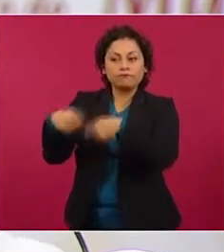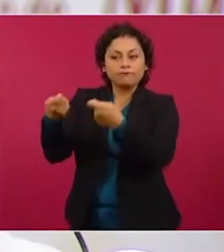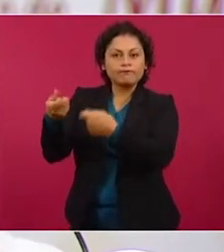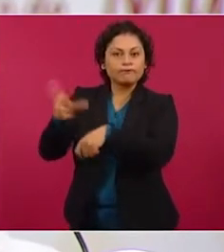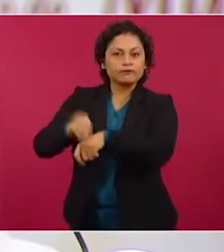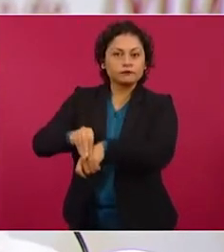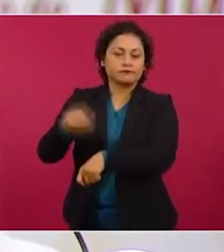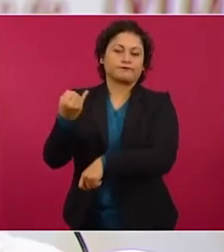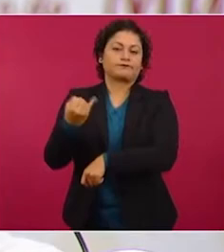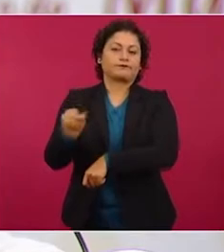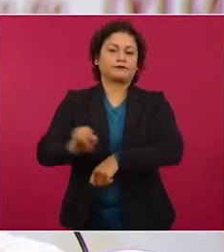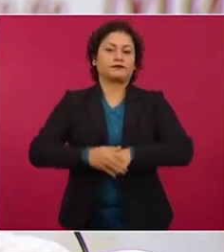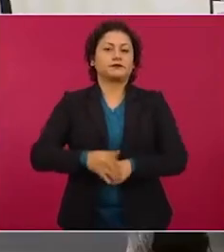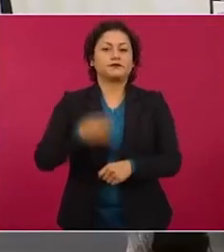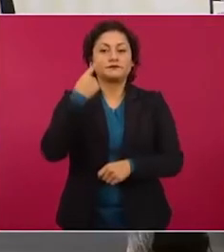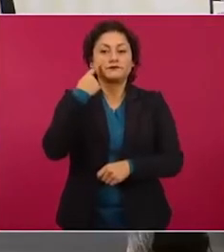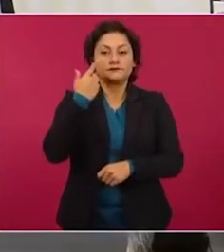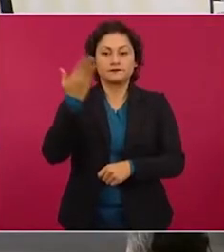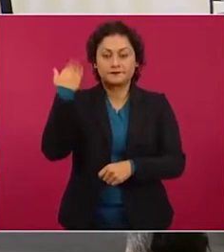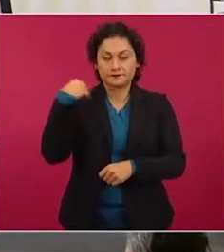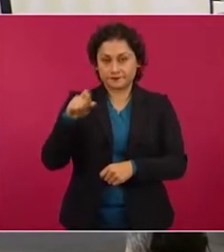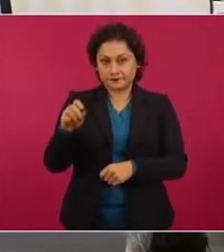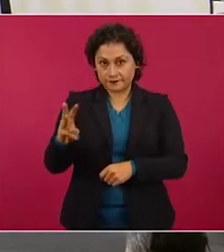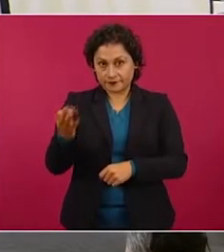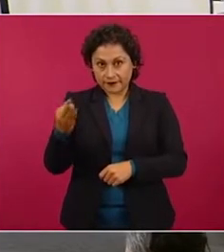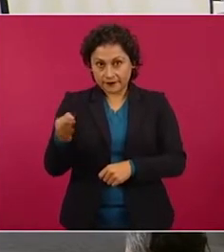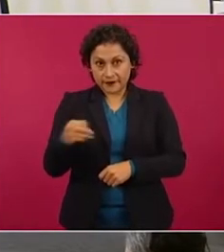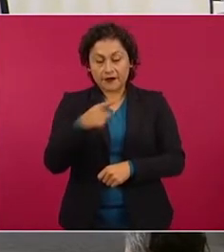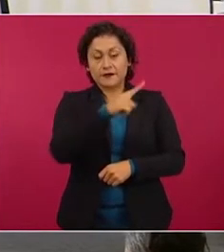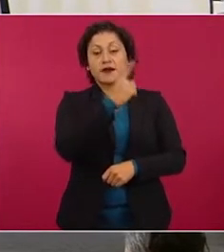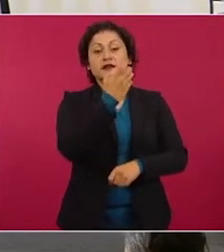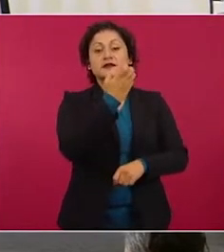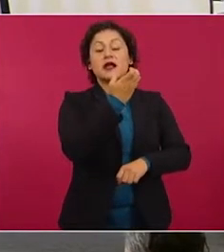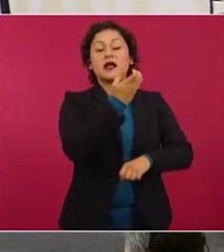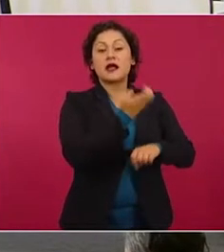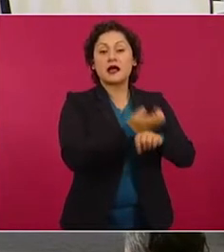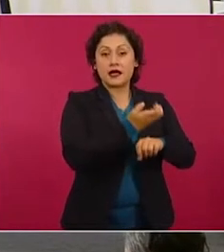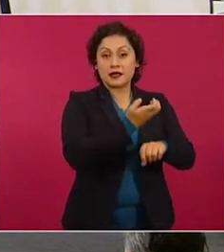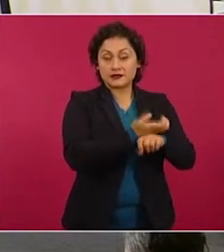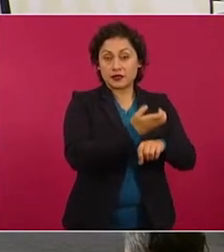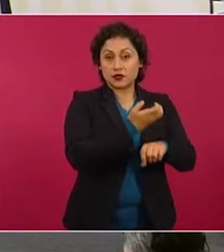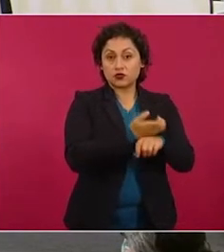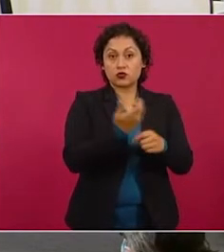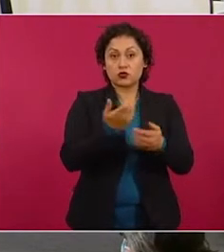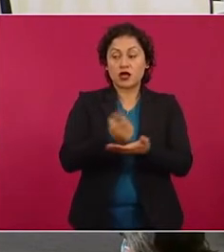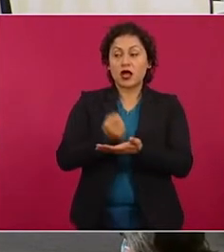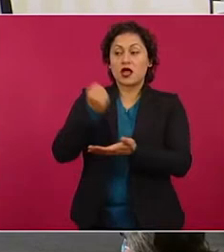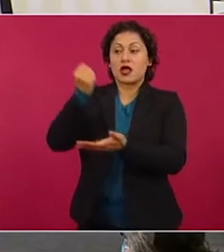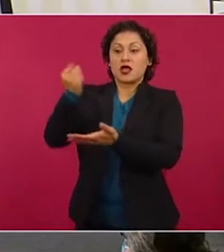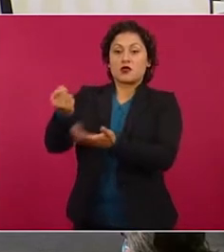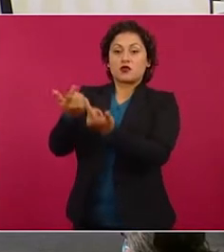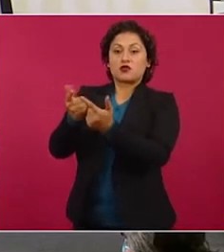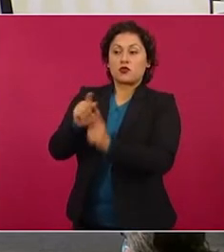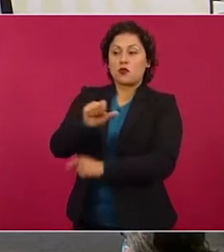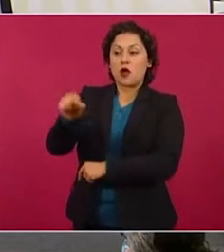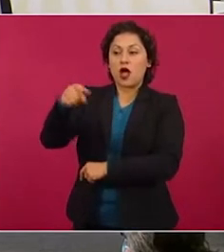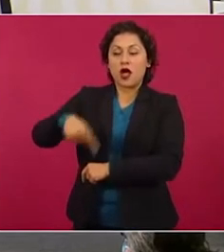la organización financiada por el gobierno de Estados Unidos, Mexicanos contra la Corrupción y la